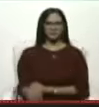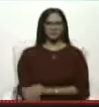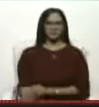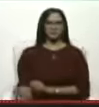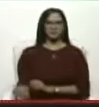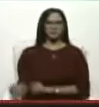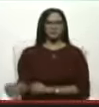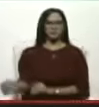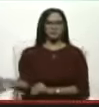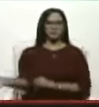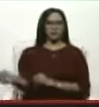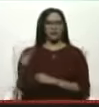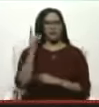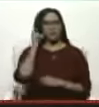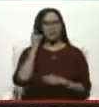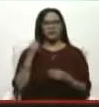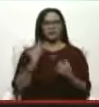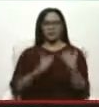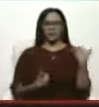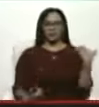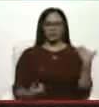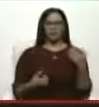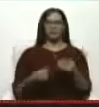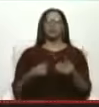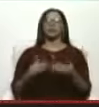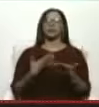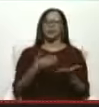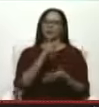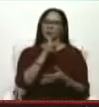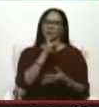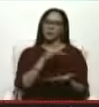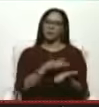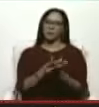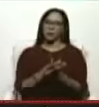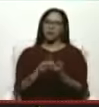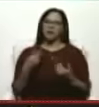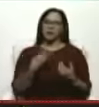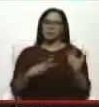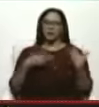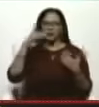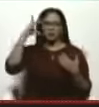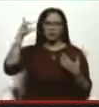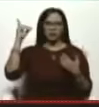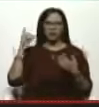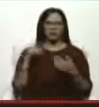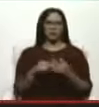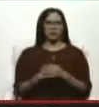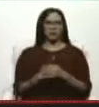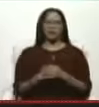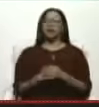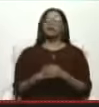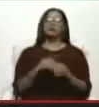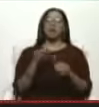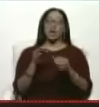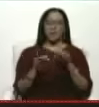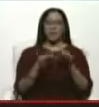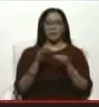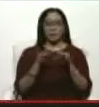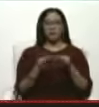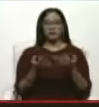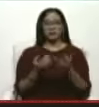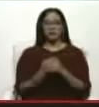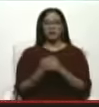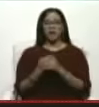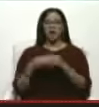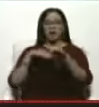Bien, ahí estábamos escuchando al presidente de la República dando más detalles de lo ocurrido con la vicepresidenta Delcy Rodríguez. Extraoficialmente se conoció que cuando la caravana